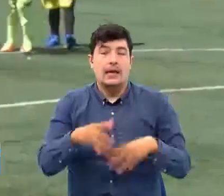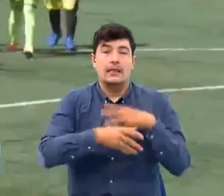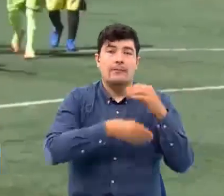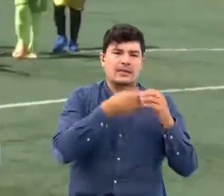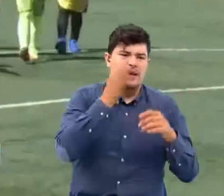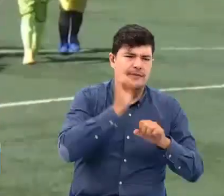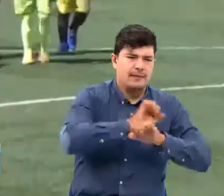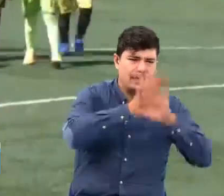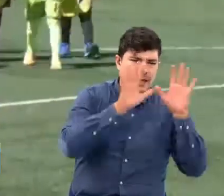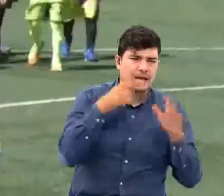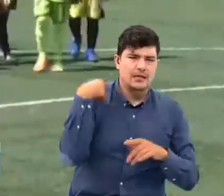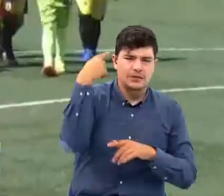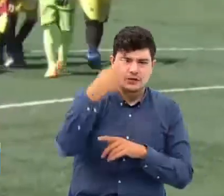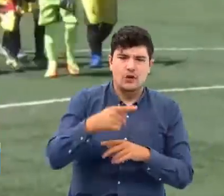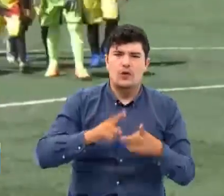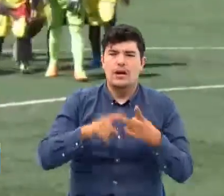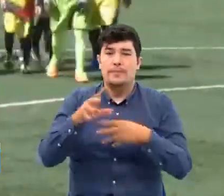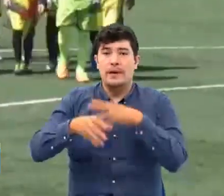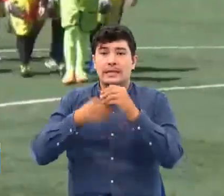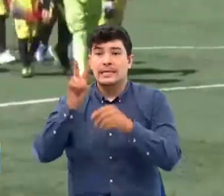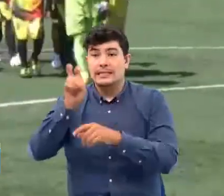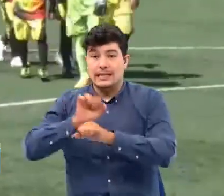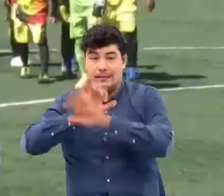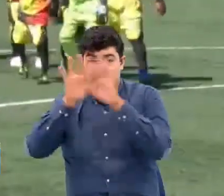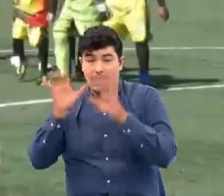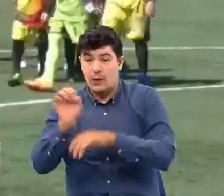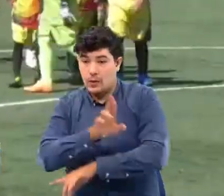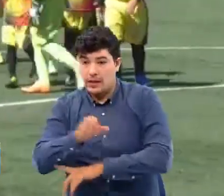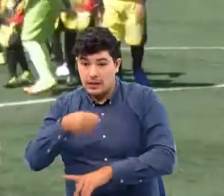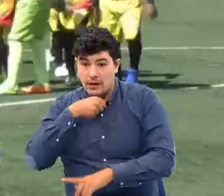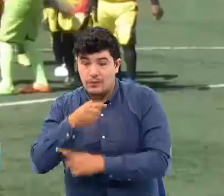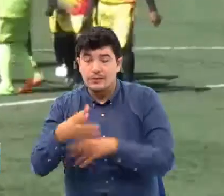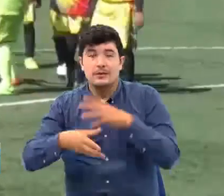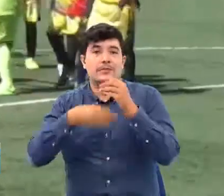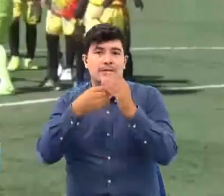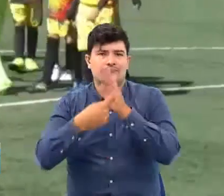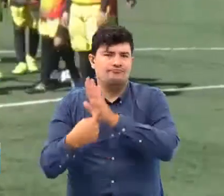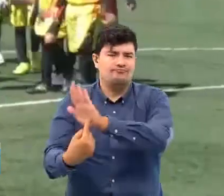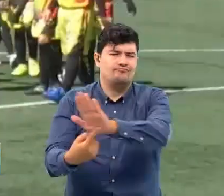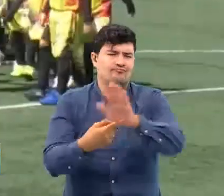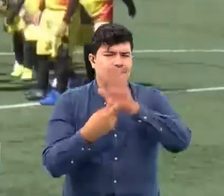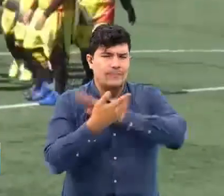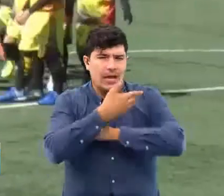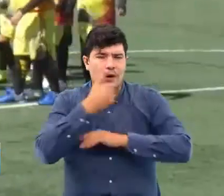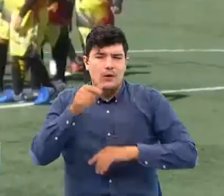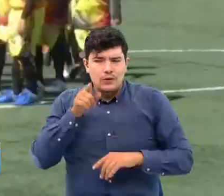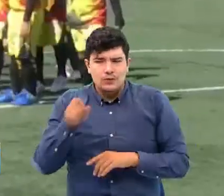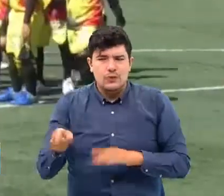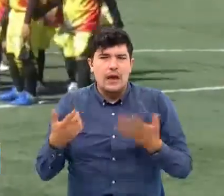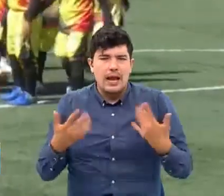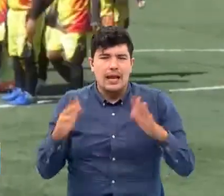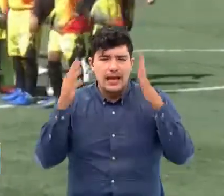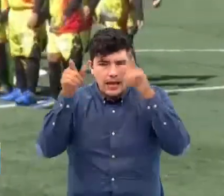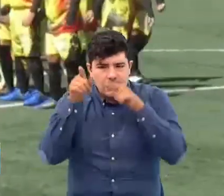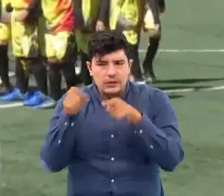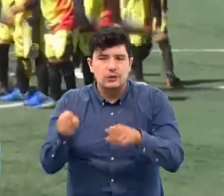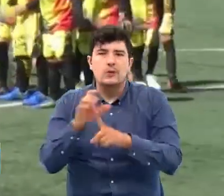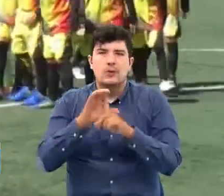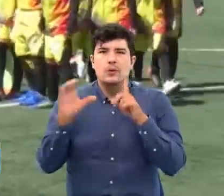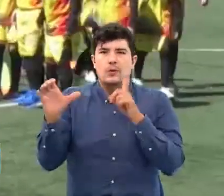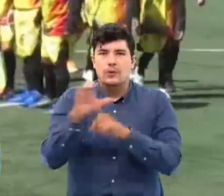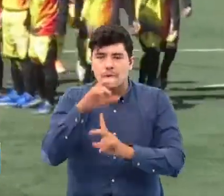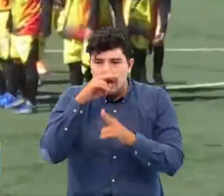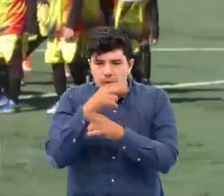con historias estaremos en agenda 7a m en oriente noticias e porque vamos a mostrar lo mejor de ellos en la alegría de ellos en la cultura